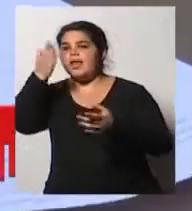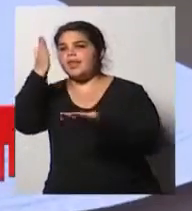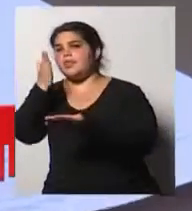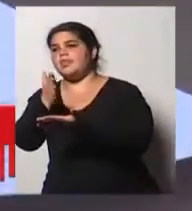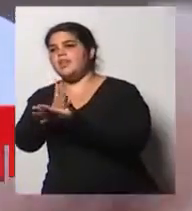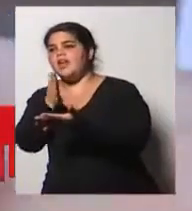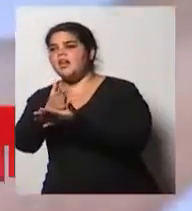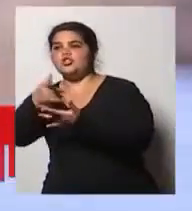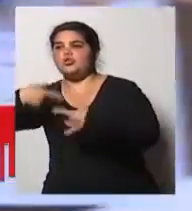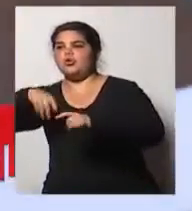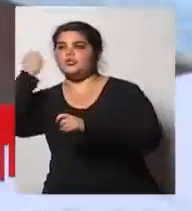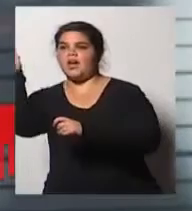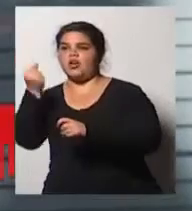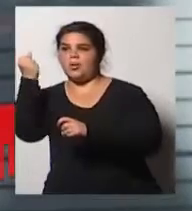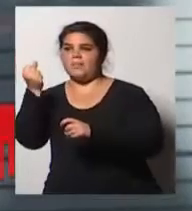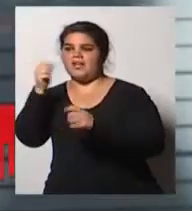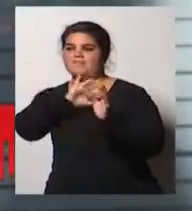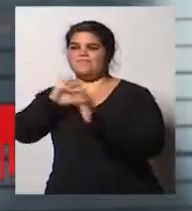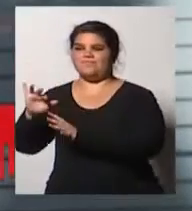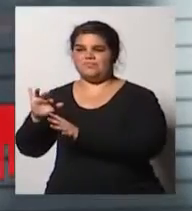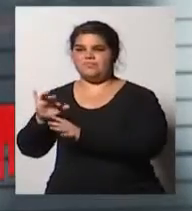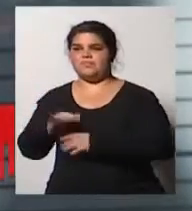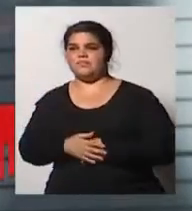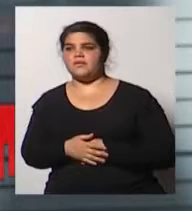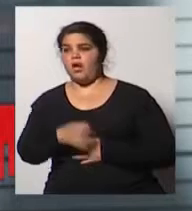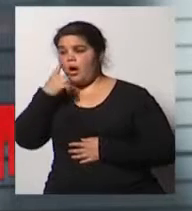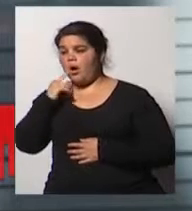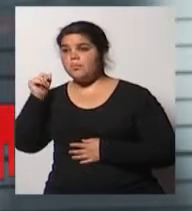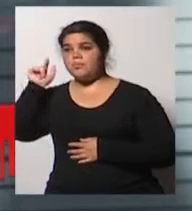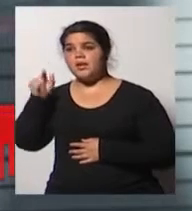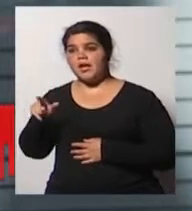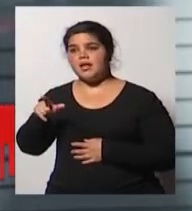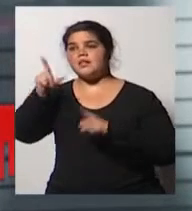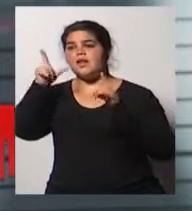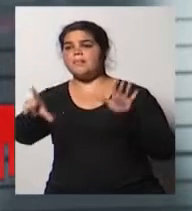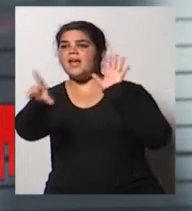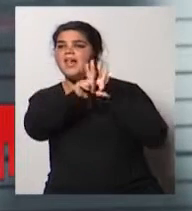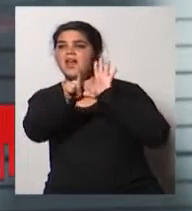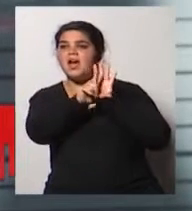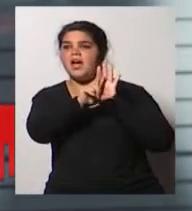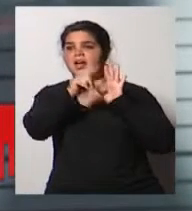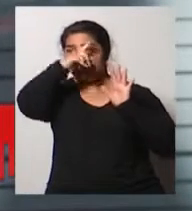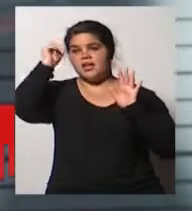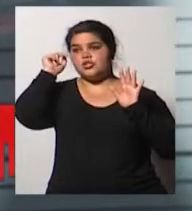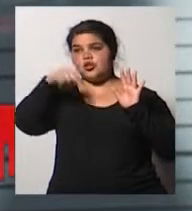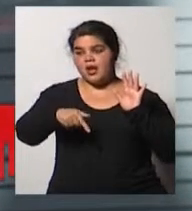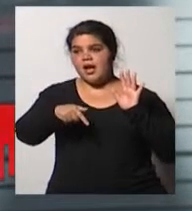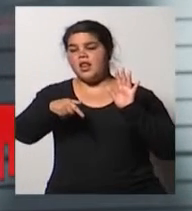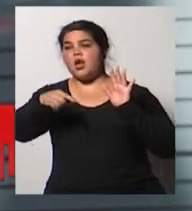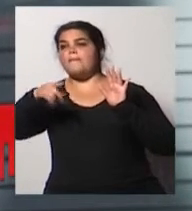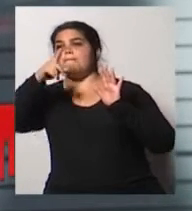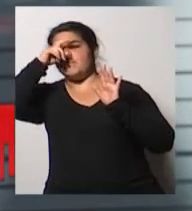actividad económica. Y bueno, el doctor González en su dictamen hace referencia a legislación nacional, a legislación provincial, a